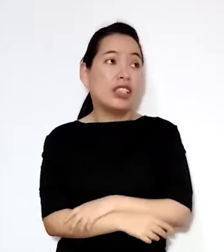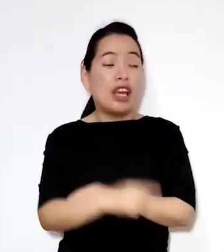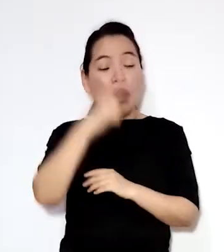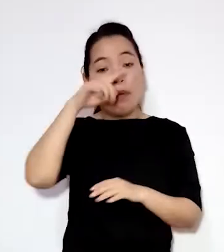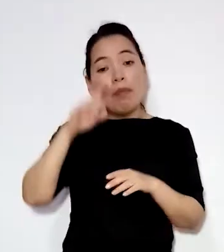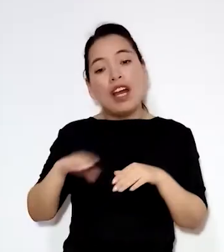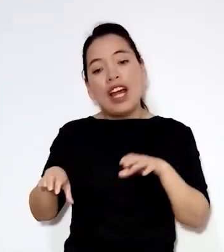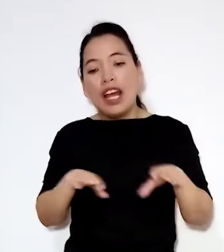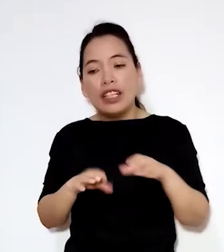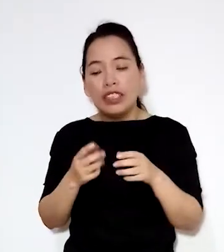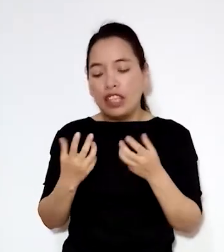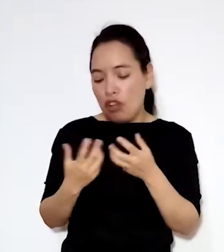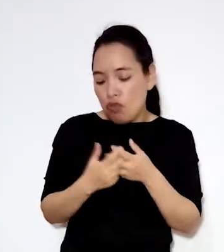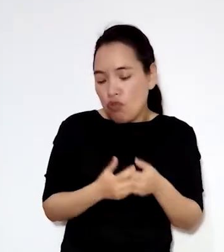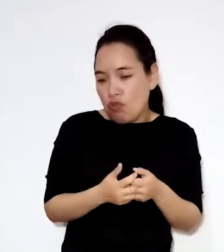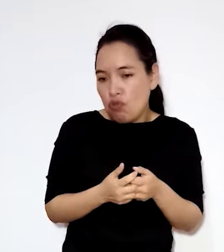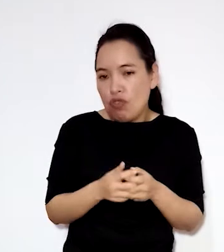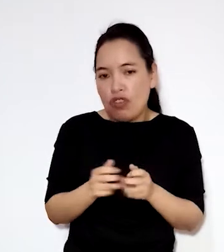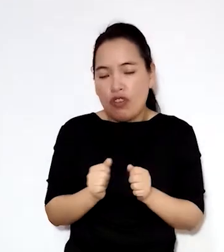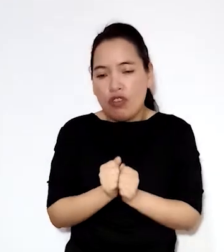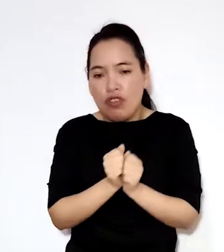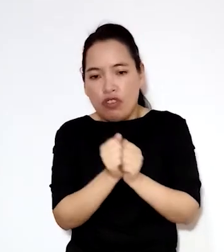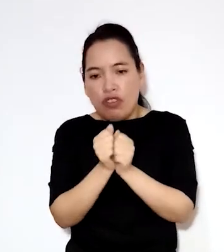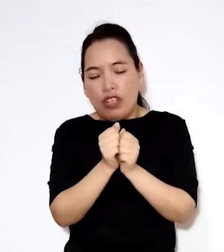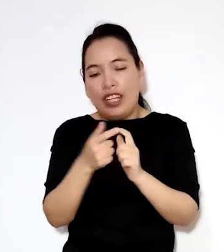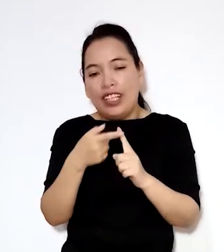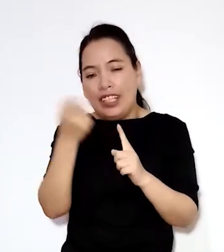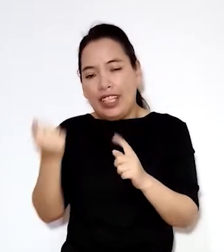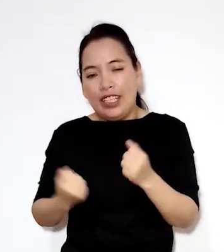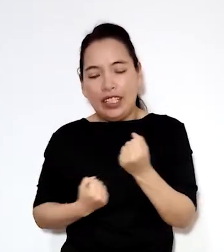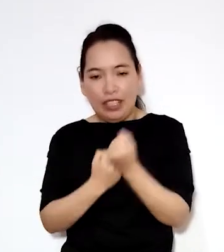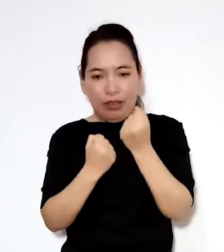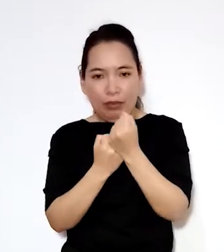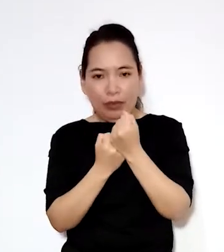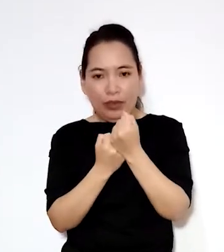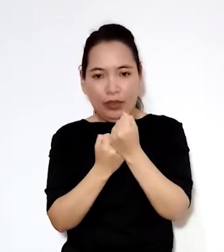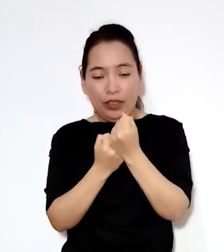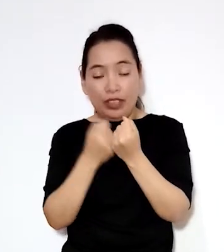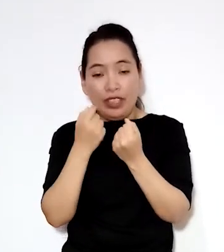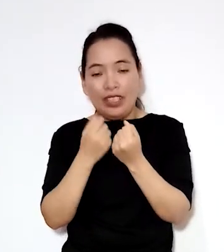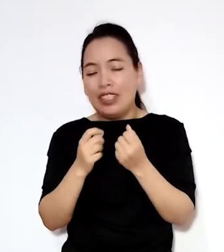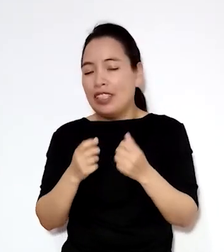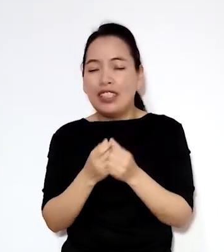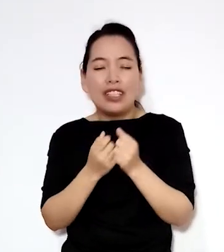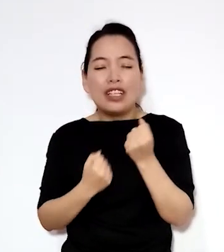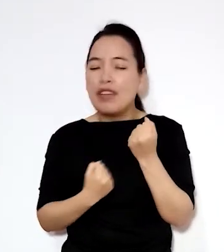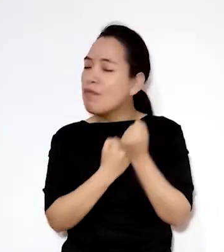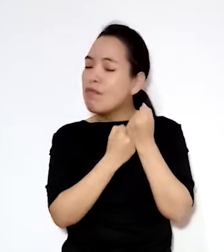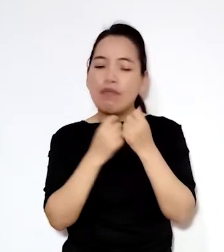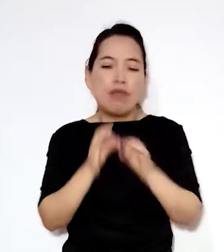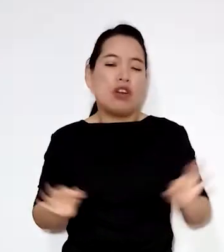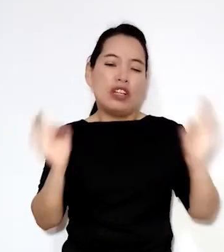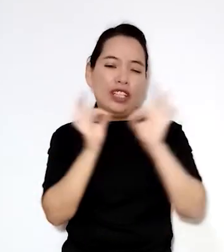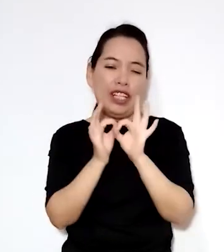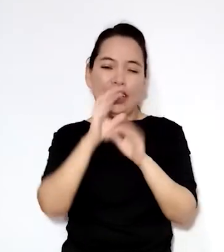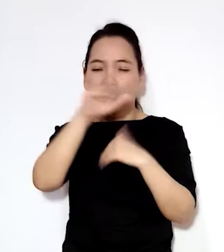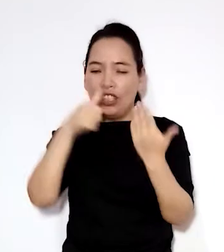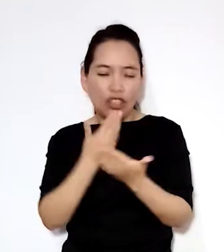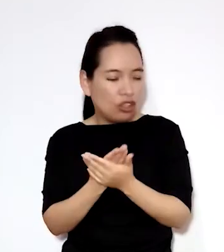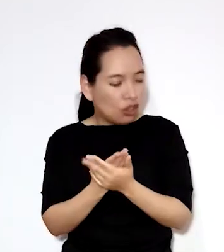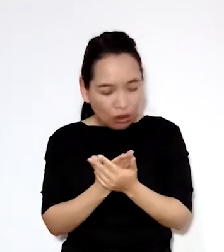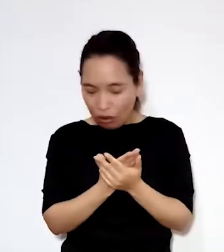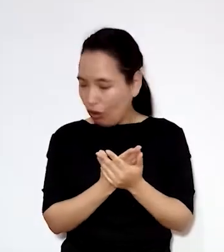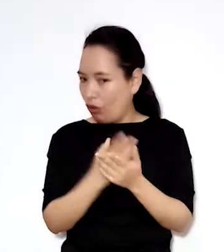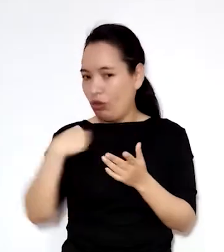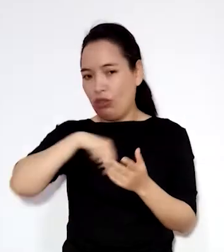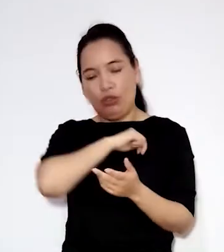países, para hacer un acompañamiento mutuo desde la cooperación. Y eso es una palabra bonita, la cooperación donde